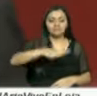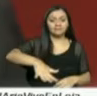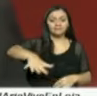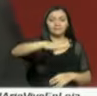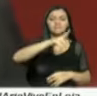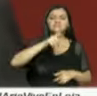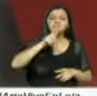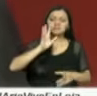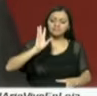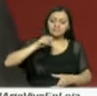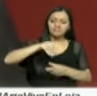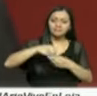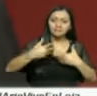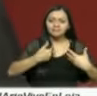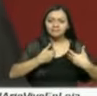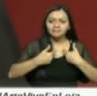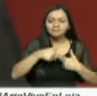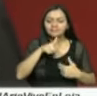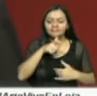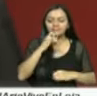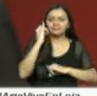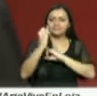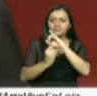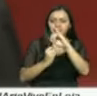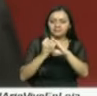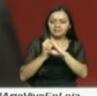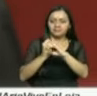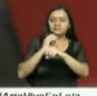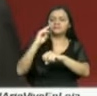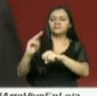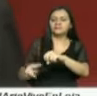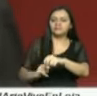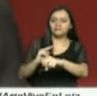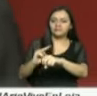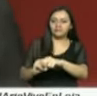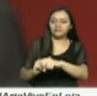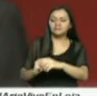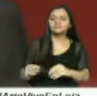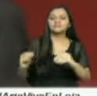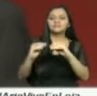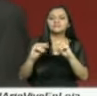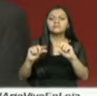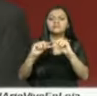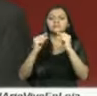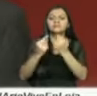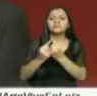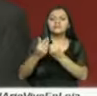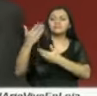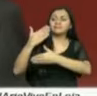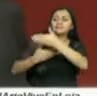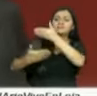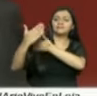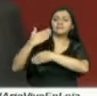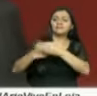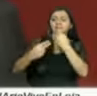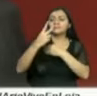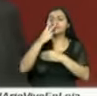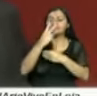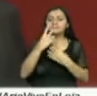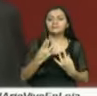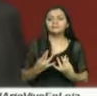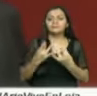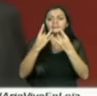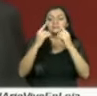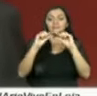diferentes exploraciones artísticas. Las trayectorias de estos grupos desde ya garantizan la calidad de